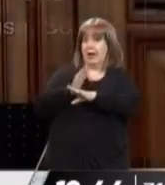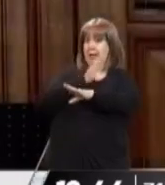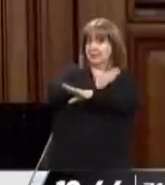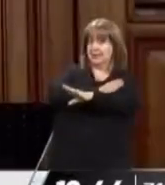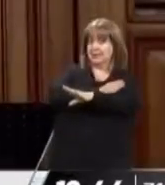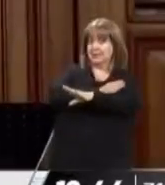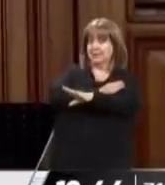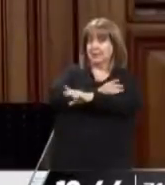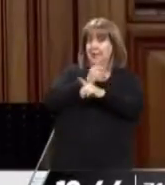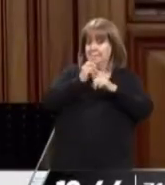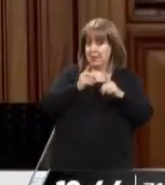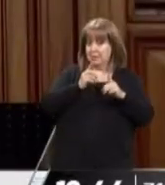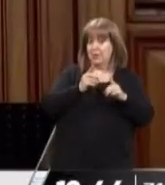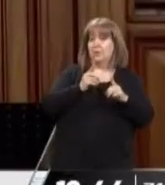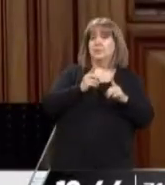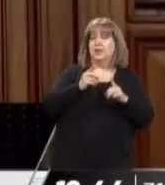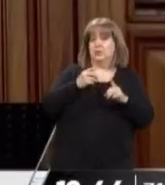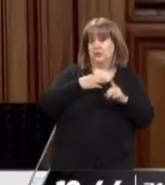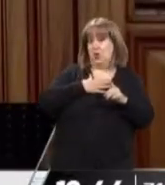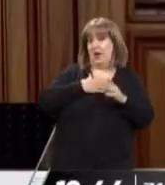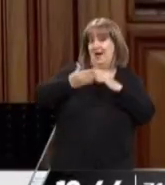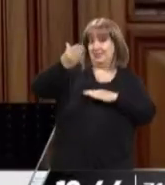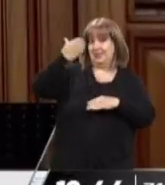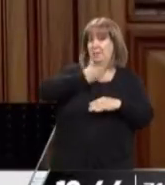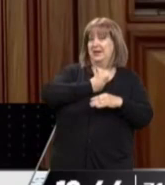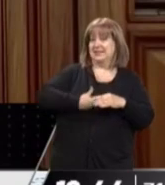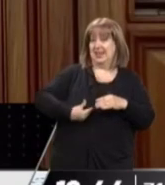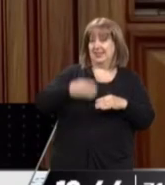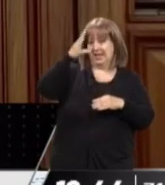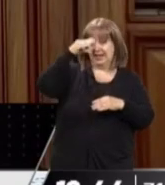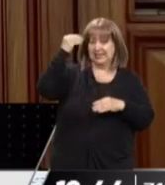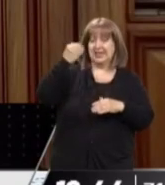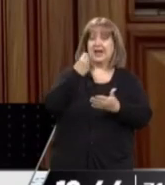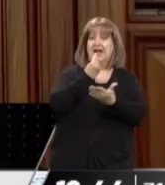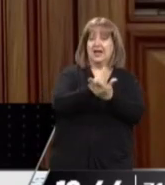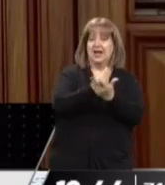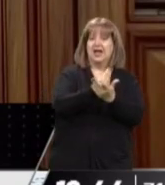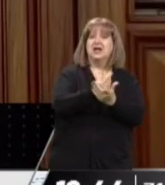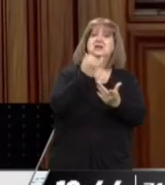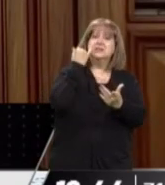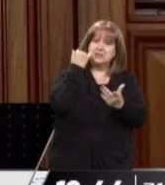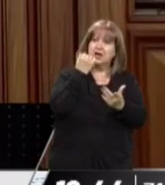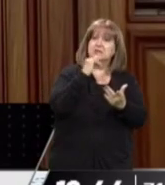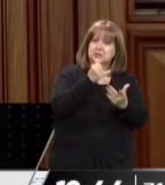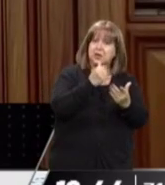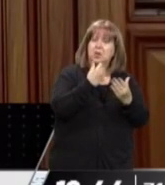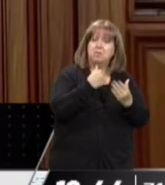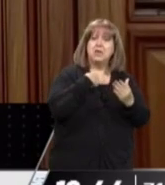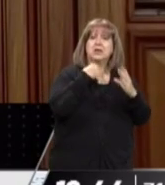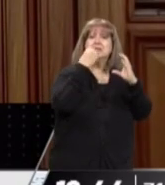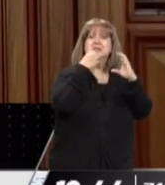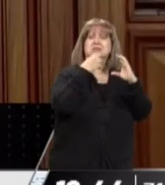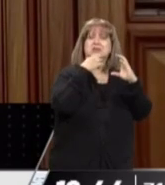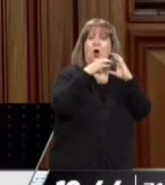de la propia vicepresidenta, cuando era presidenta de la Nación, se utilizaron y se autorizaron